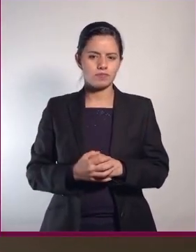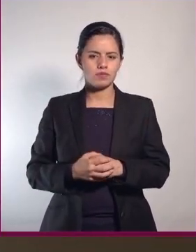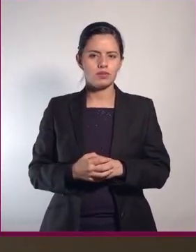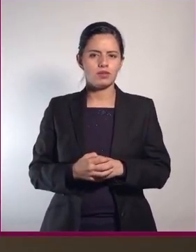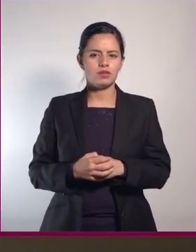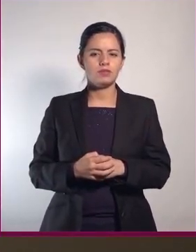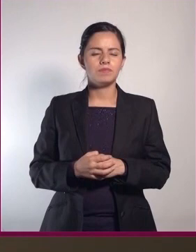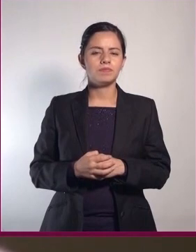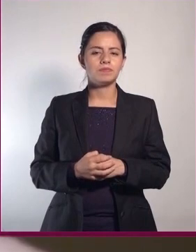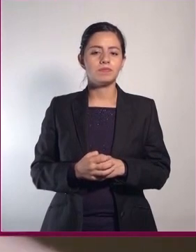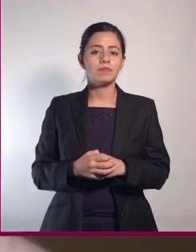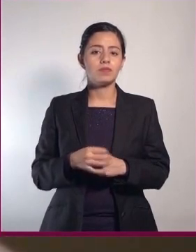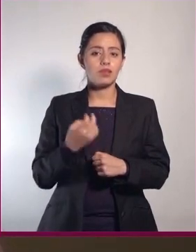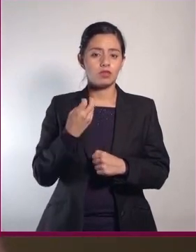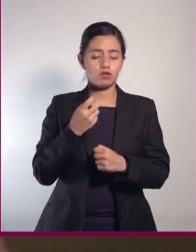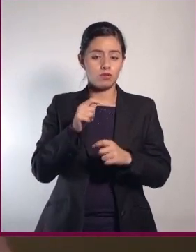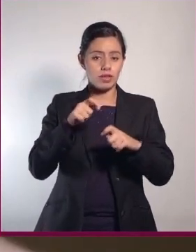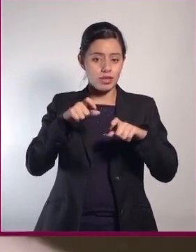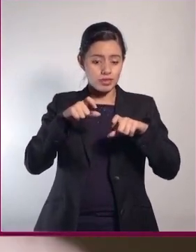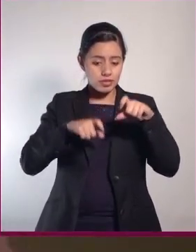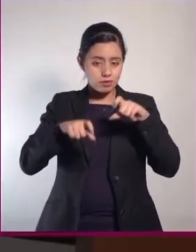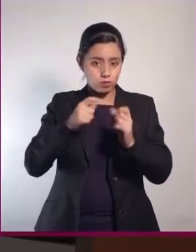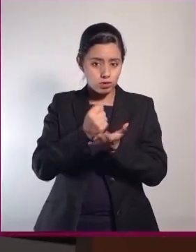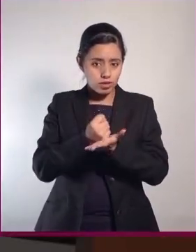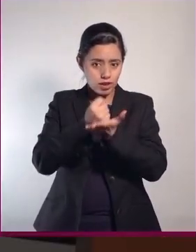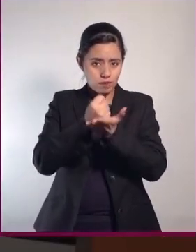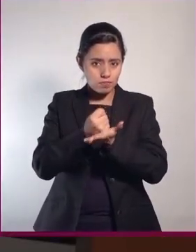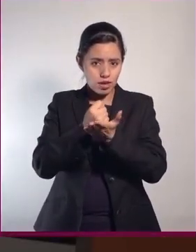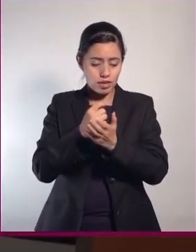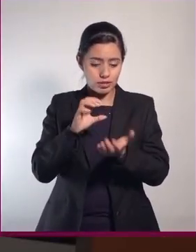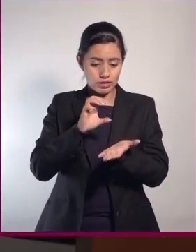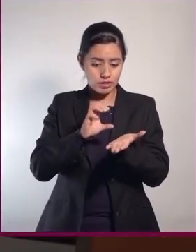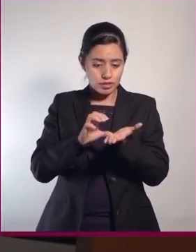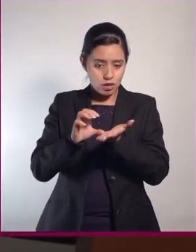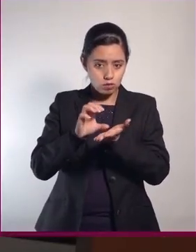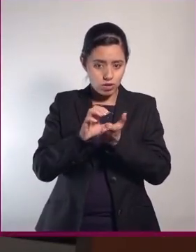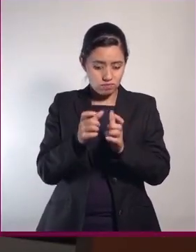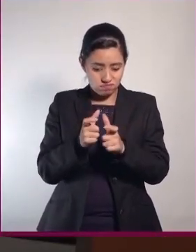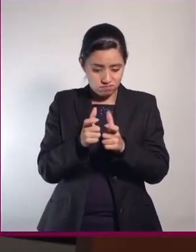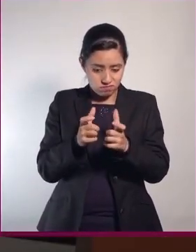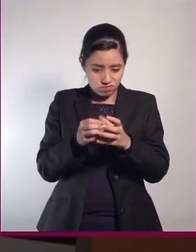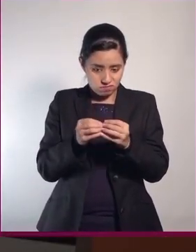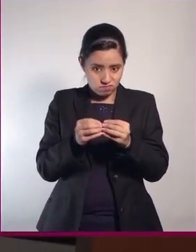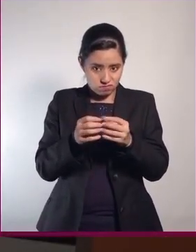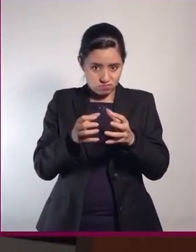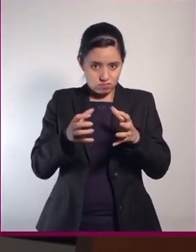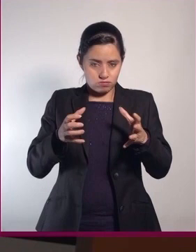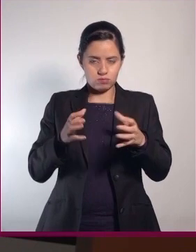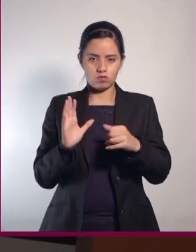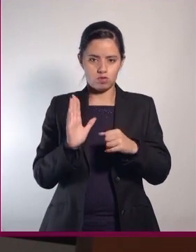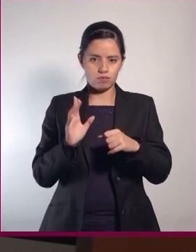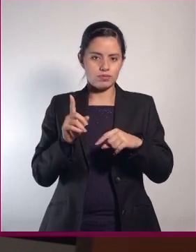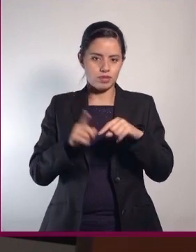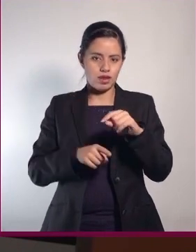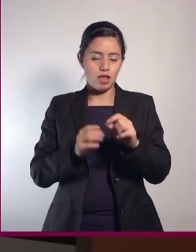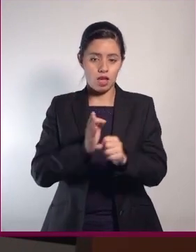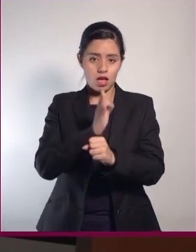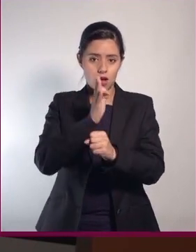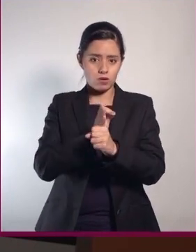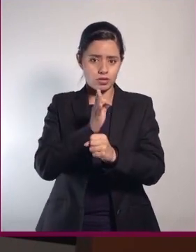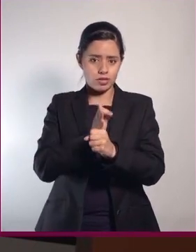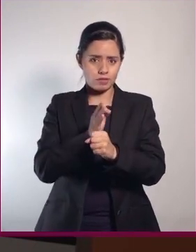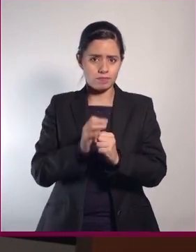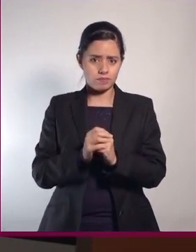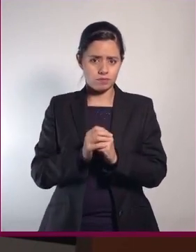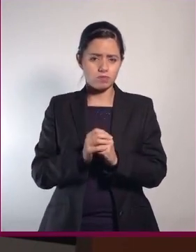a modificar el crecimiento de las células. Hay muchos tipos de quimioterapias. De hecho, actualmente ya no solo hay